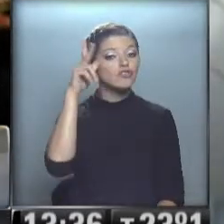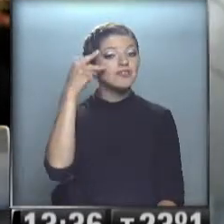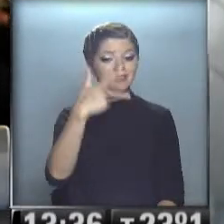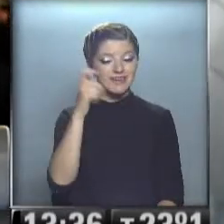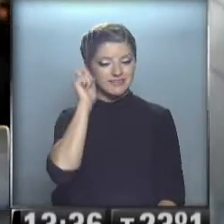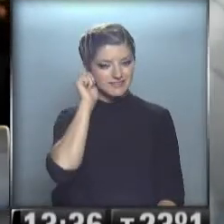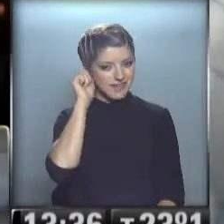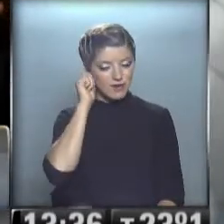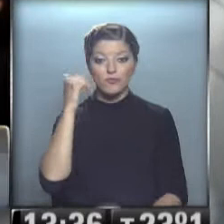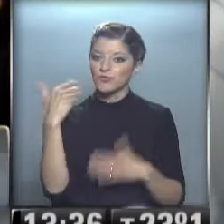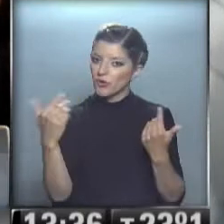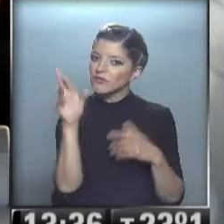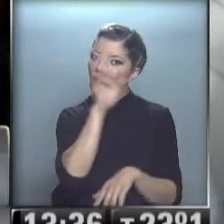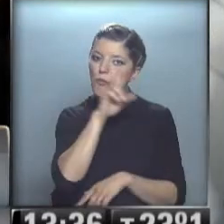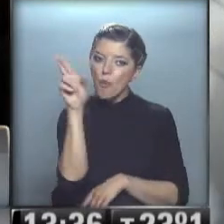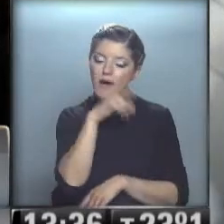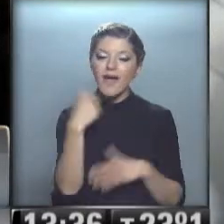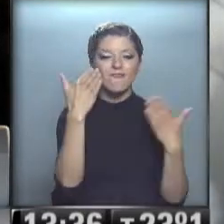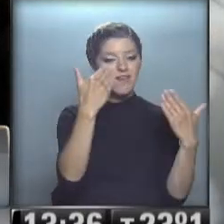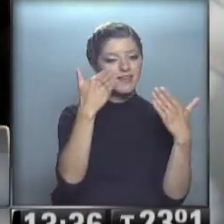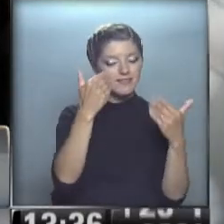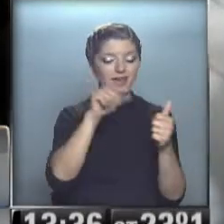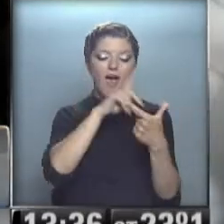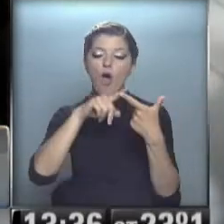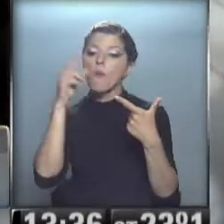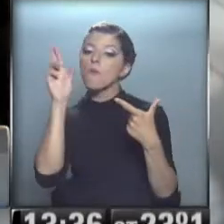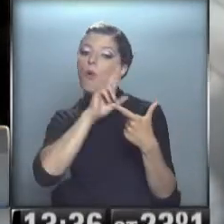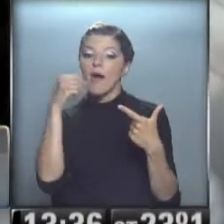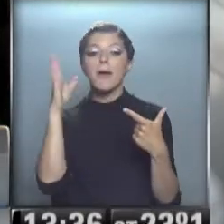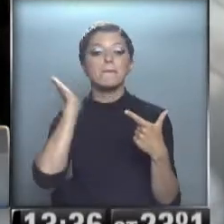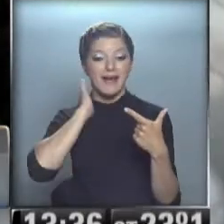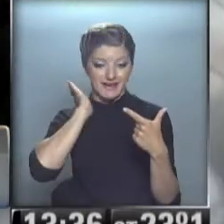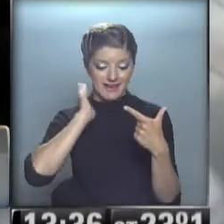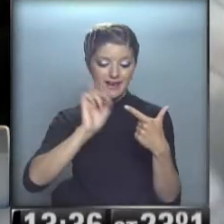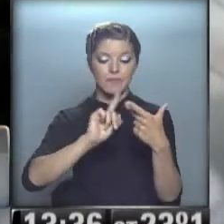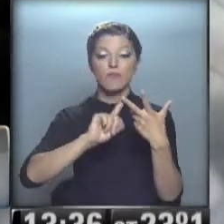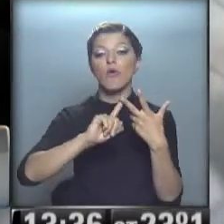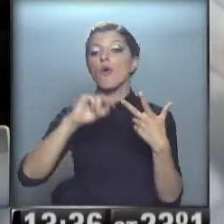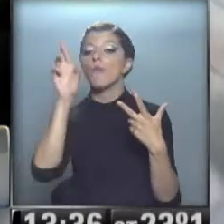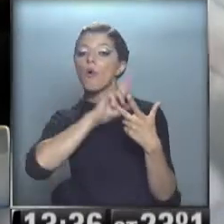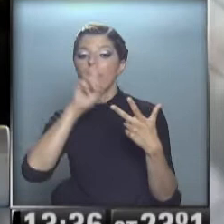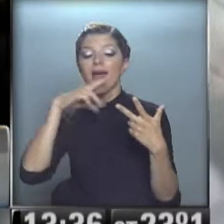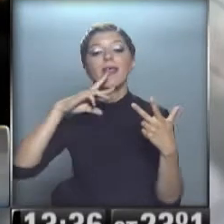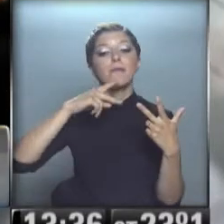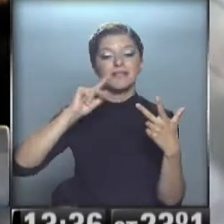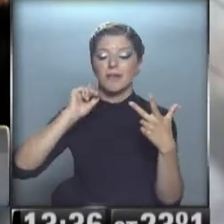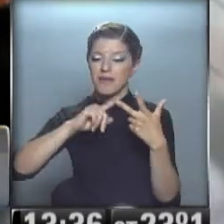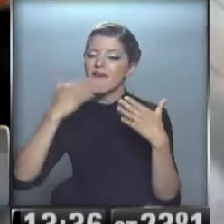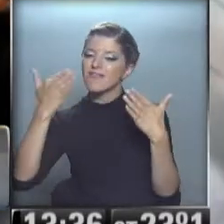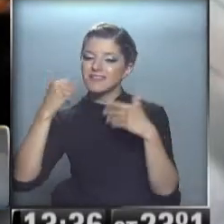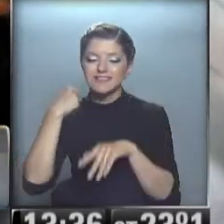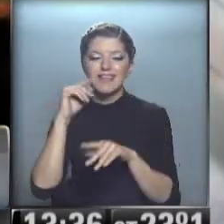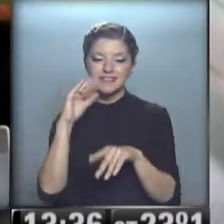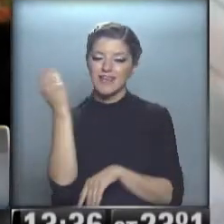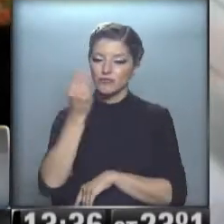a Ana de Urquiza, quien nos felicita por el programa, Mariana de Palermo, también para Ana María de La Plata, que felicita por el programa, dice que nos ve todas las semanas, también